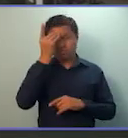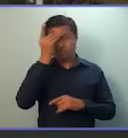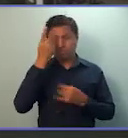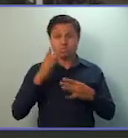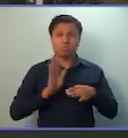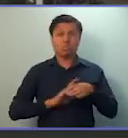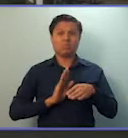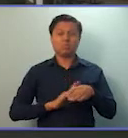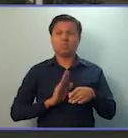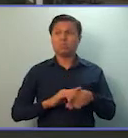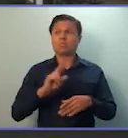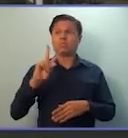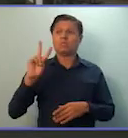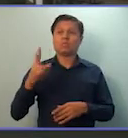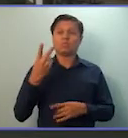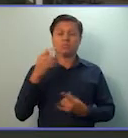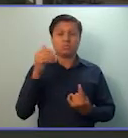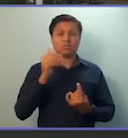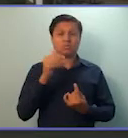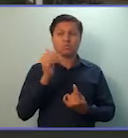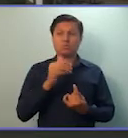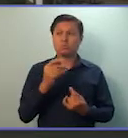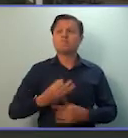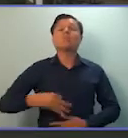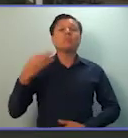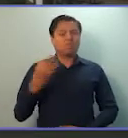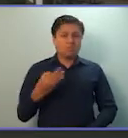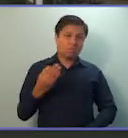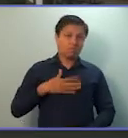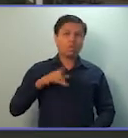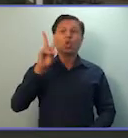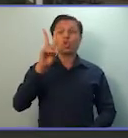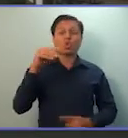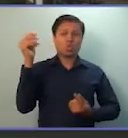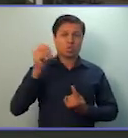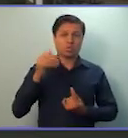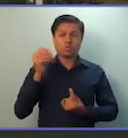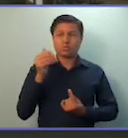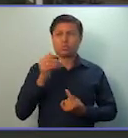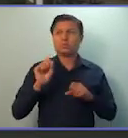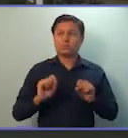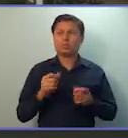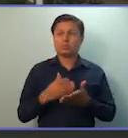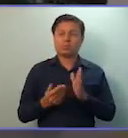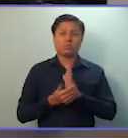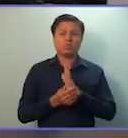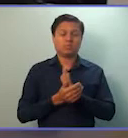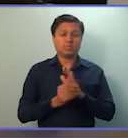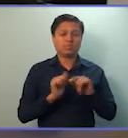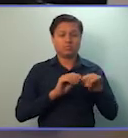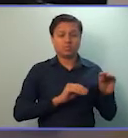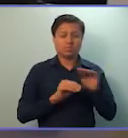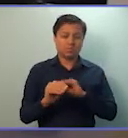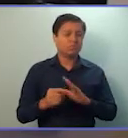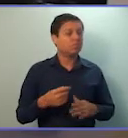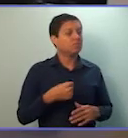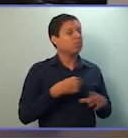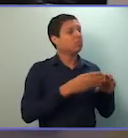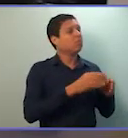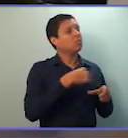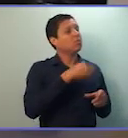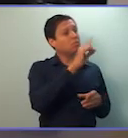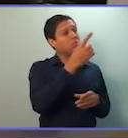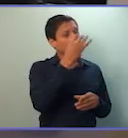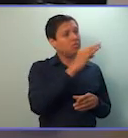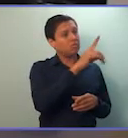convocados para una segunda capacitación porque es requisito tener al menos dos capacitaciones para poder desempeñar el cargo creo que hay una duda y creo que hay